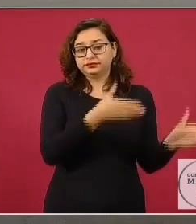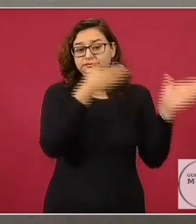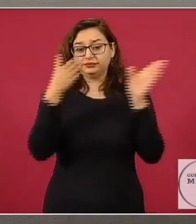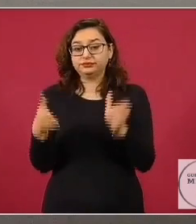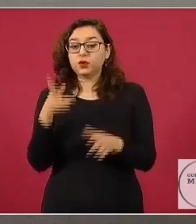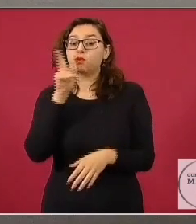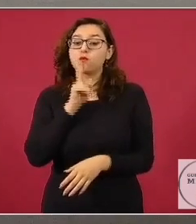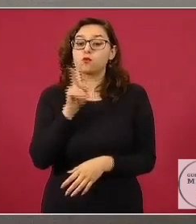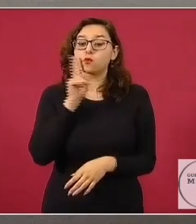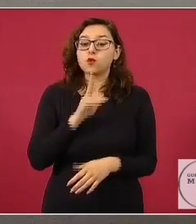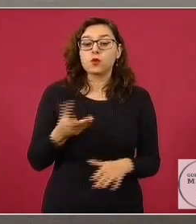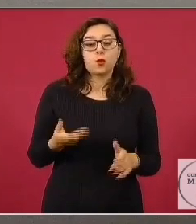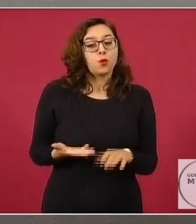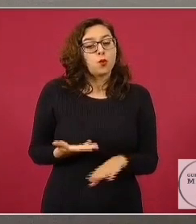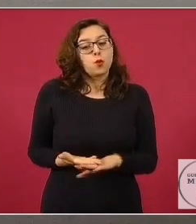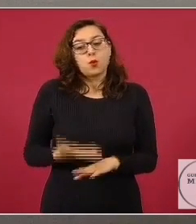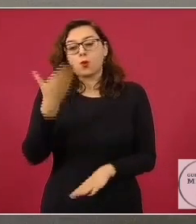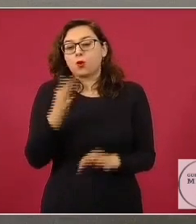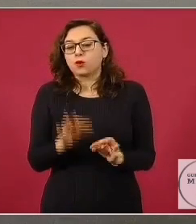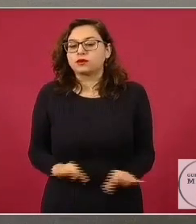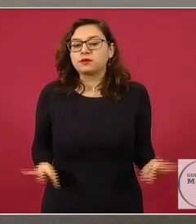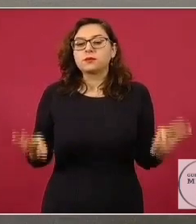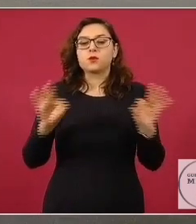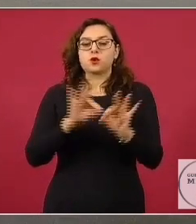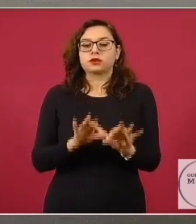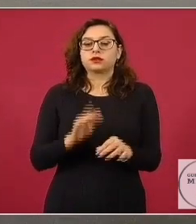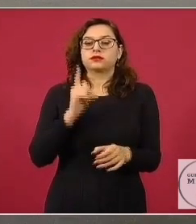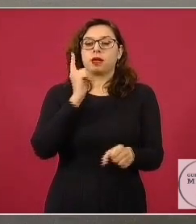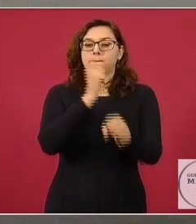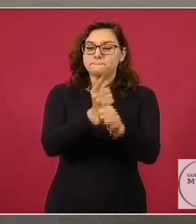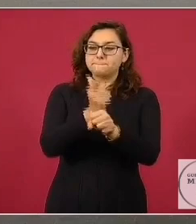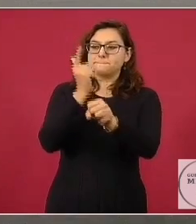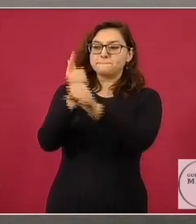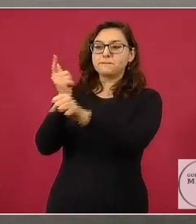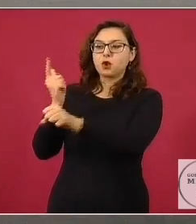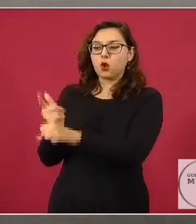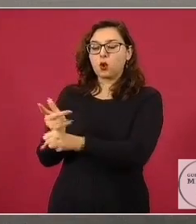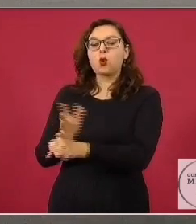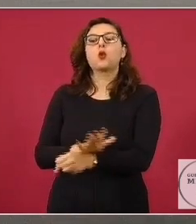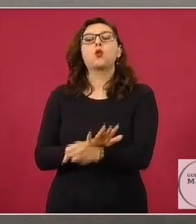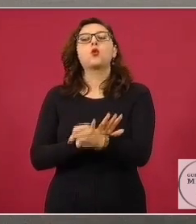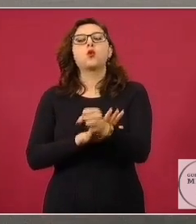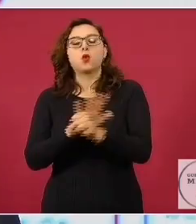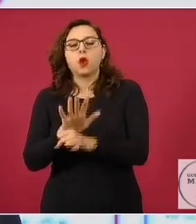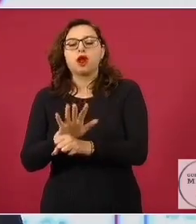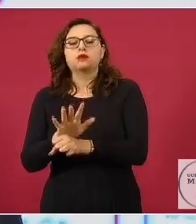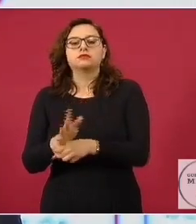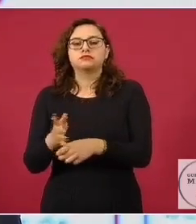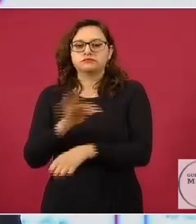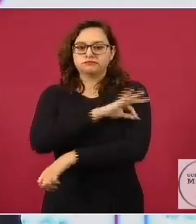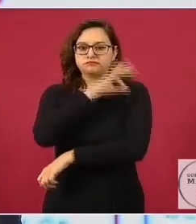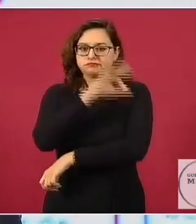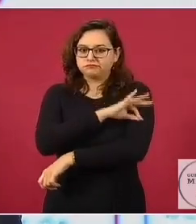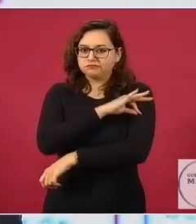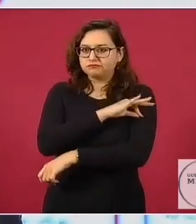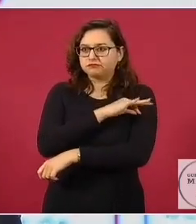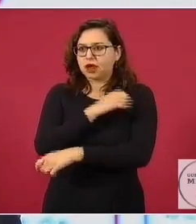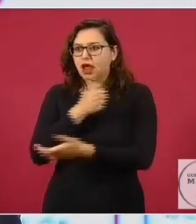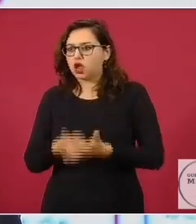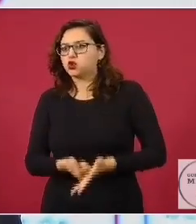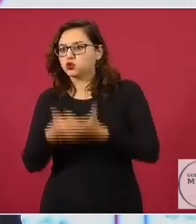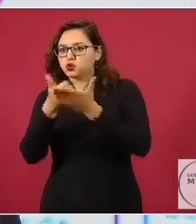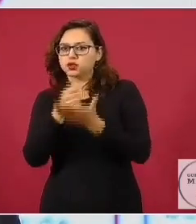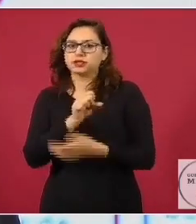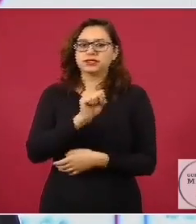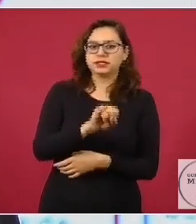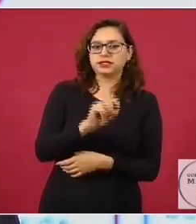Este es un mecanismo para lograr la identificación de las capacidades de esta vacuna, ya identificadas en